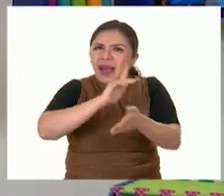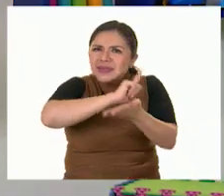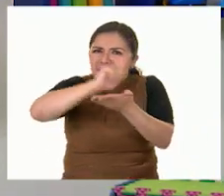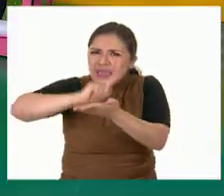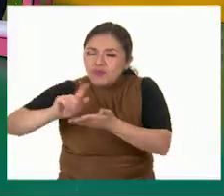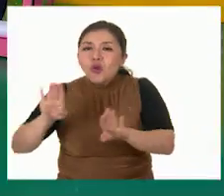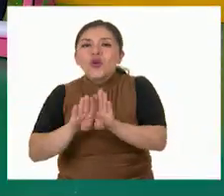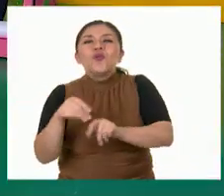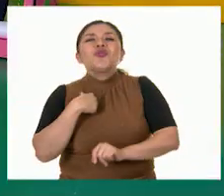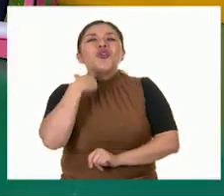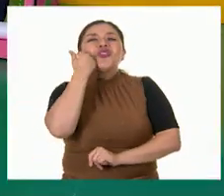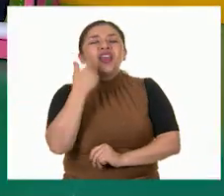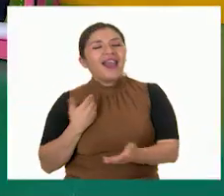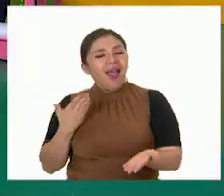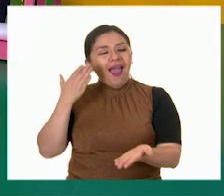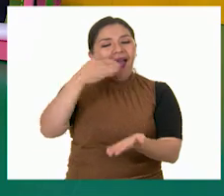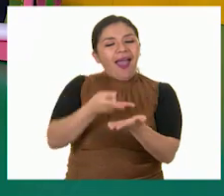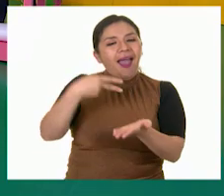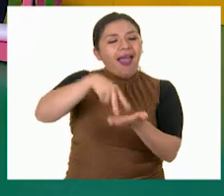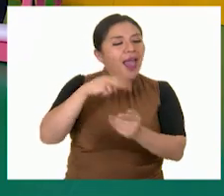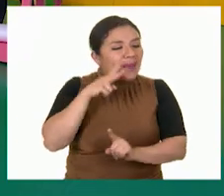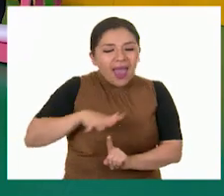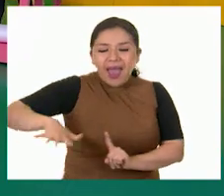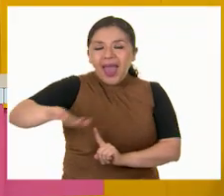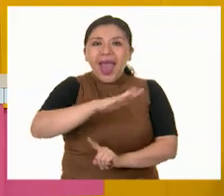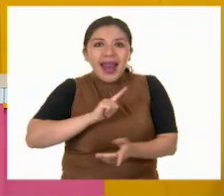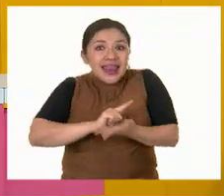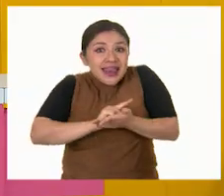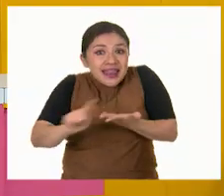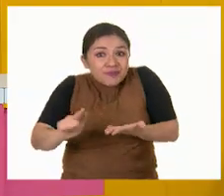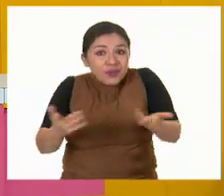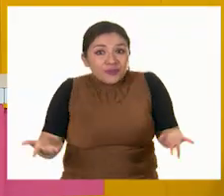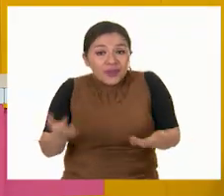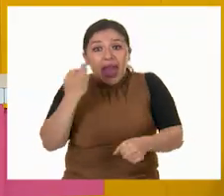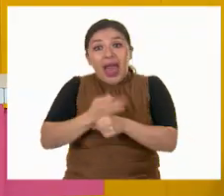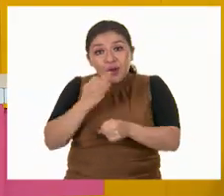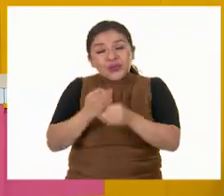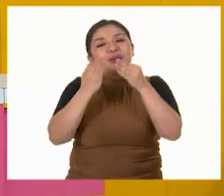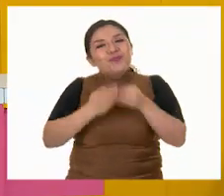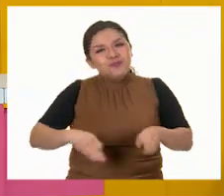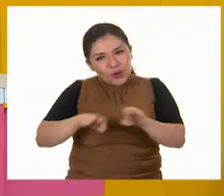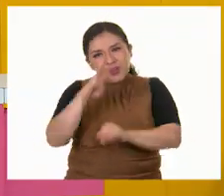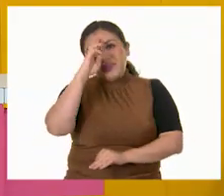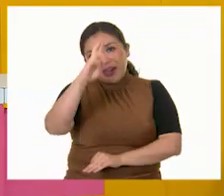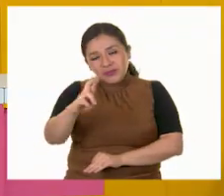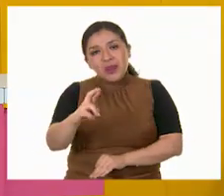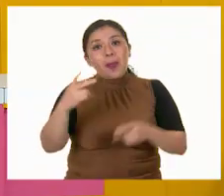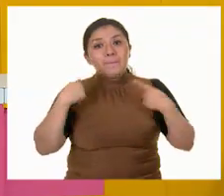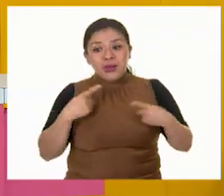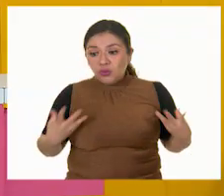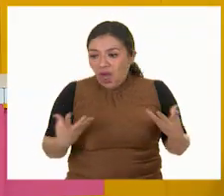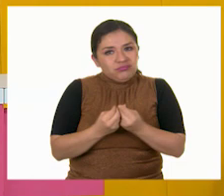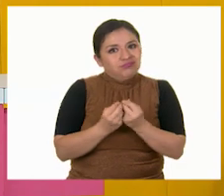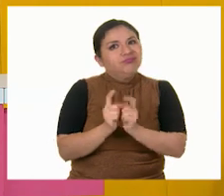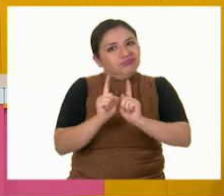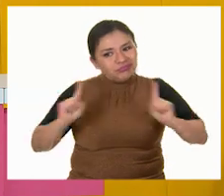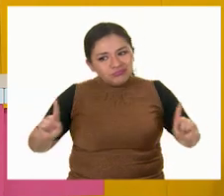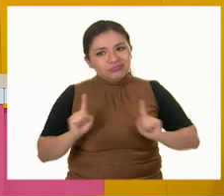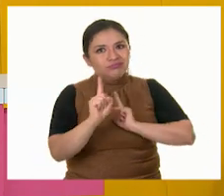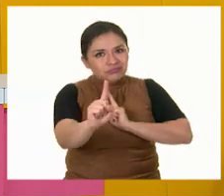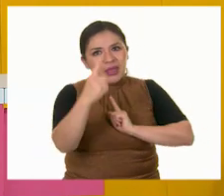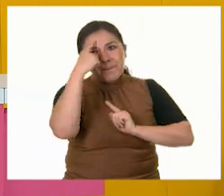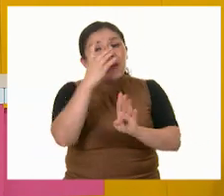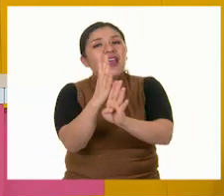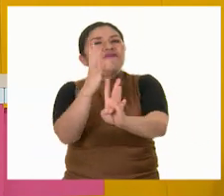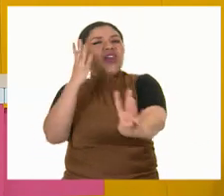como me gustaría encontrarlos a mí. Por ahora, también es importante respetar la distancia con las demás personas en las